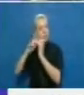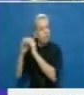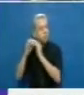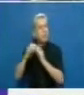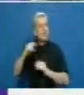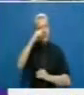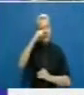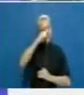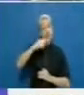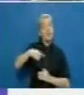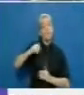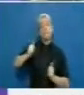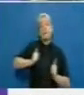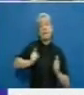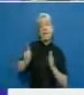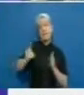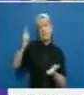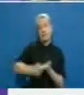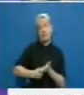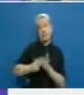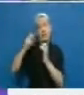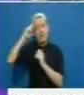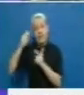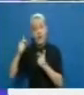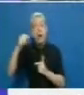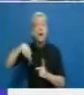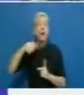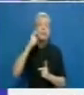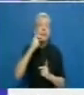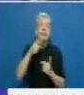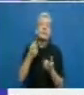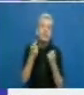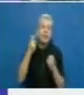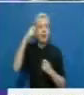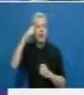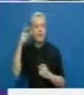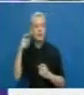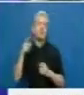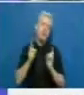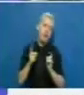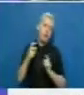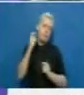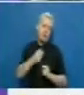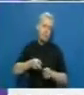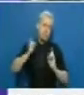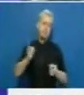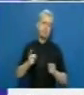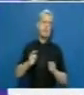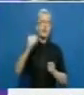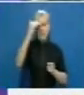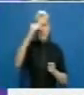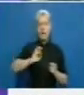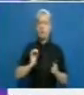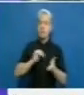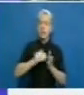militar, no tenía Congreso. Ahora Menem necesita el Congreso. Así todo el gobierno menemista avanzó y la prorrogó por 15 años más, fue